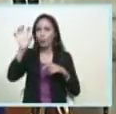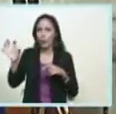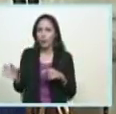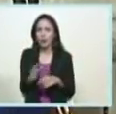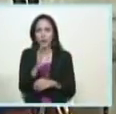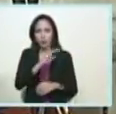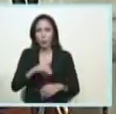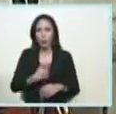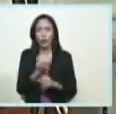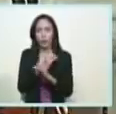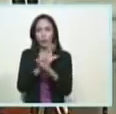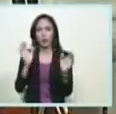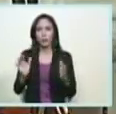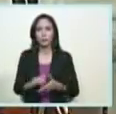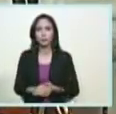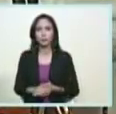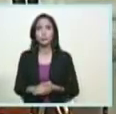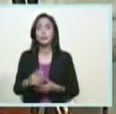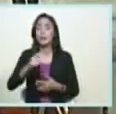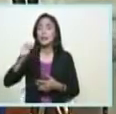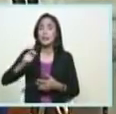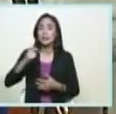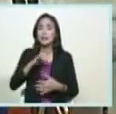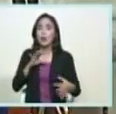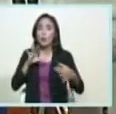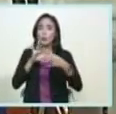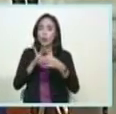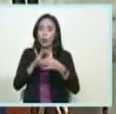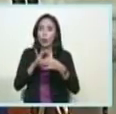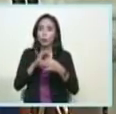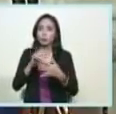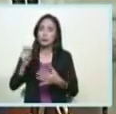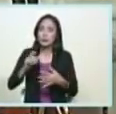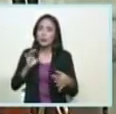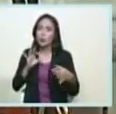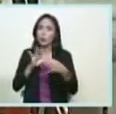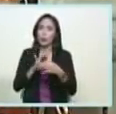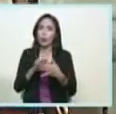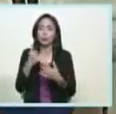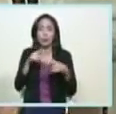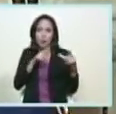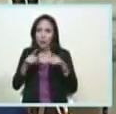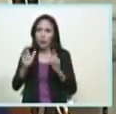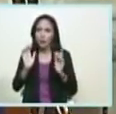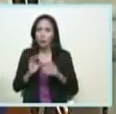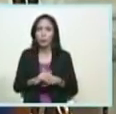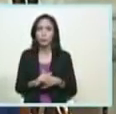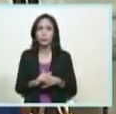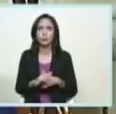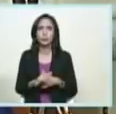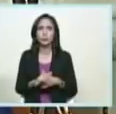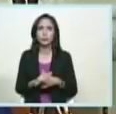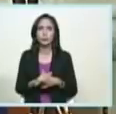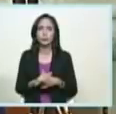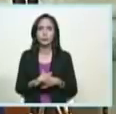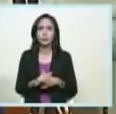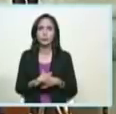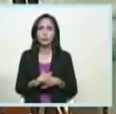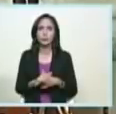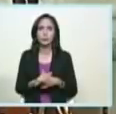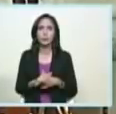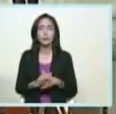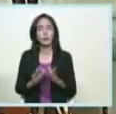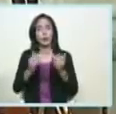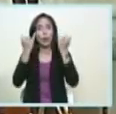hacerlo necesitamos un programa articulador ya lo tenemos el programa articulador y